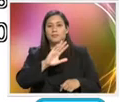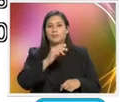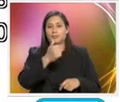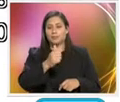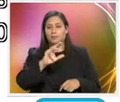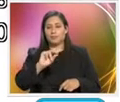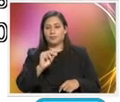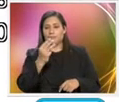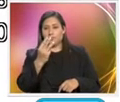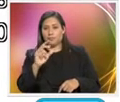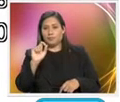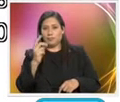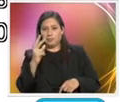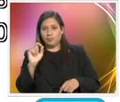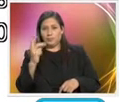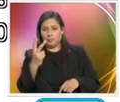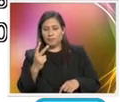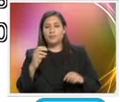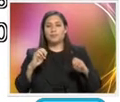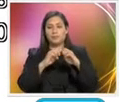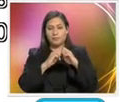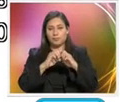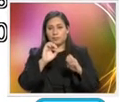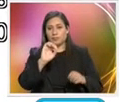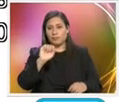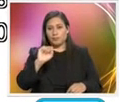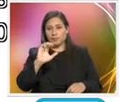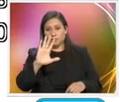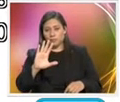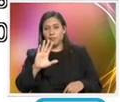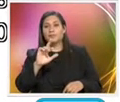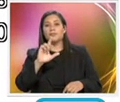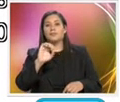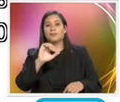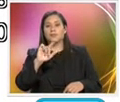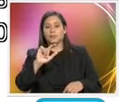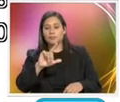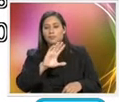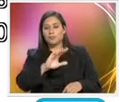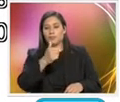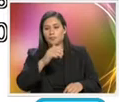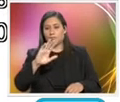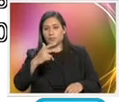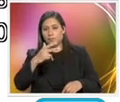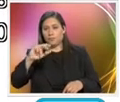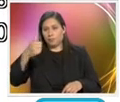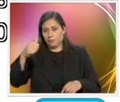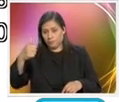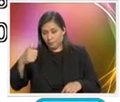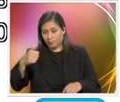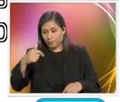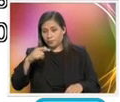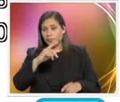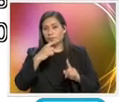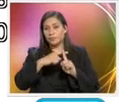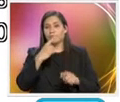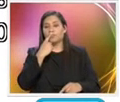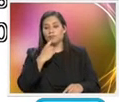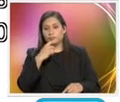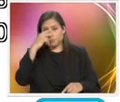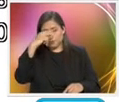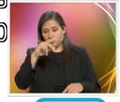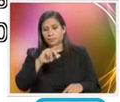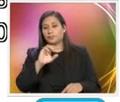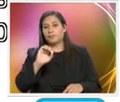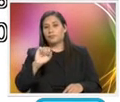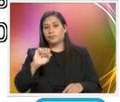56 83 22 22. Emergencias al 065, Locatel 56 58 11 11, Cruz Roja